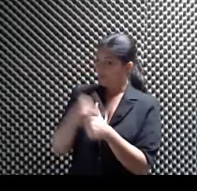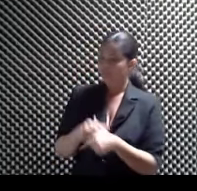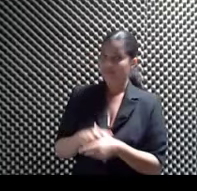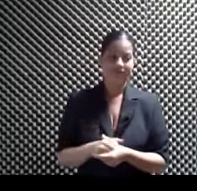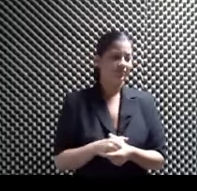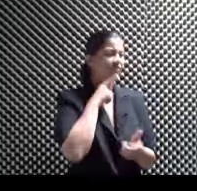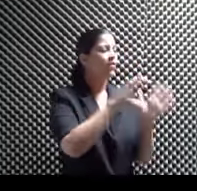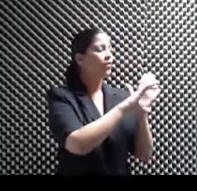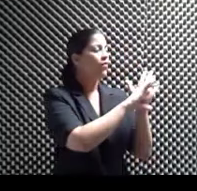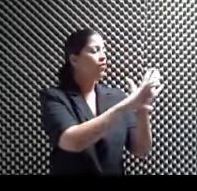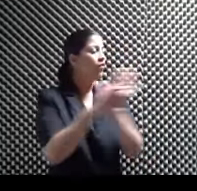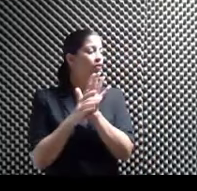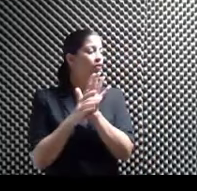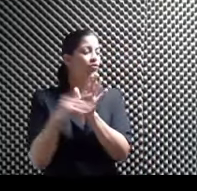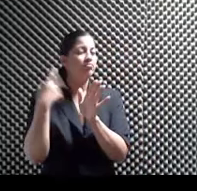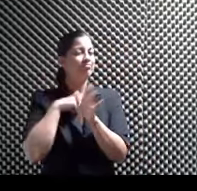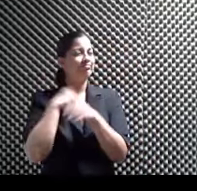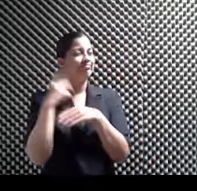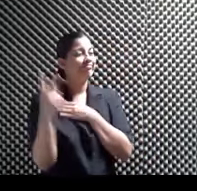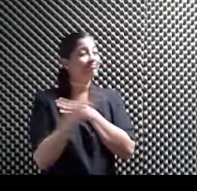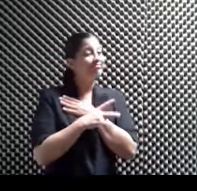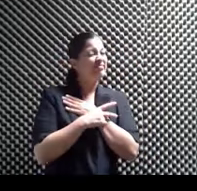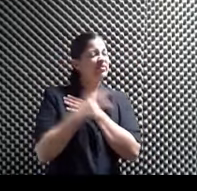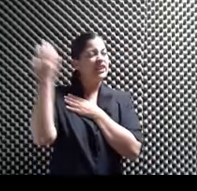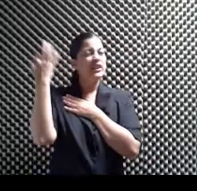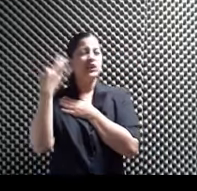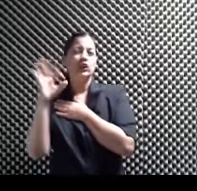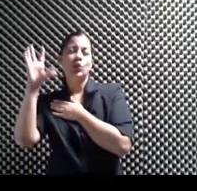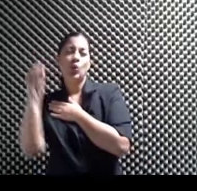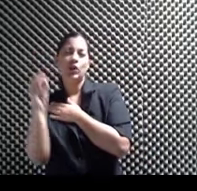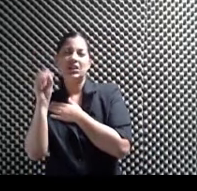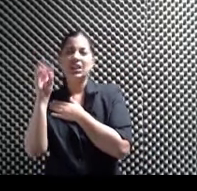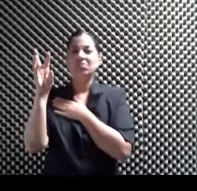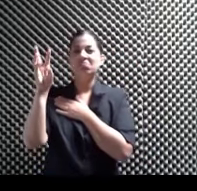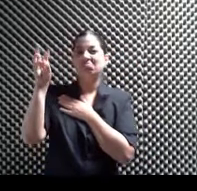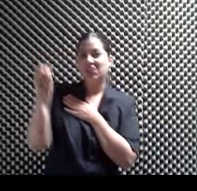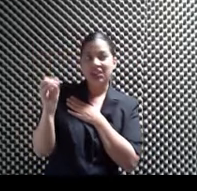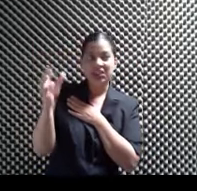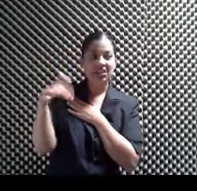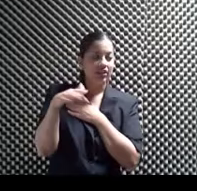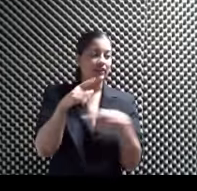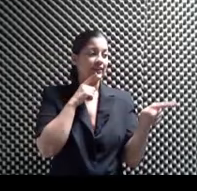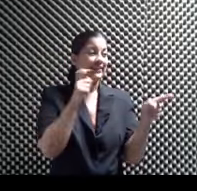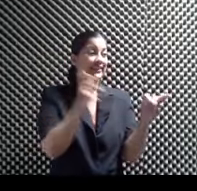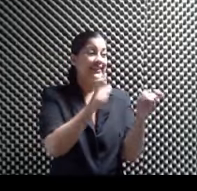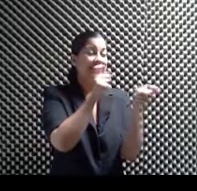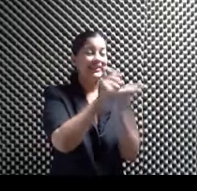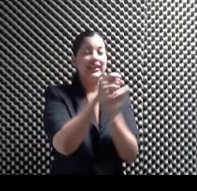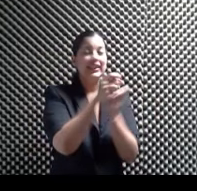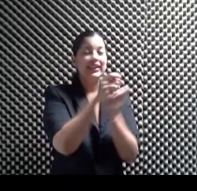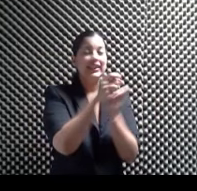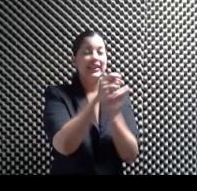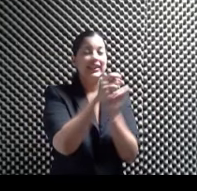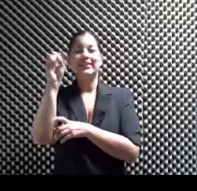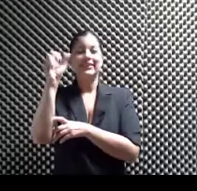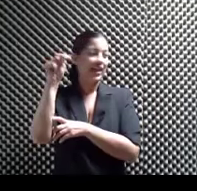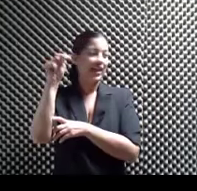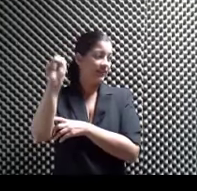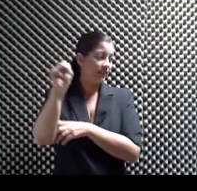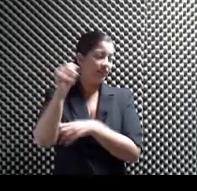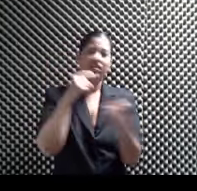imágenes Que se guardan De la década De los 50 Y de los 60 Esta específicamente De Omi Sanz Es de los 60 Y ahí la película